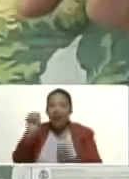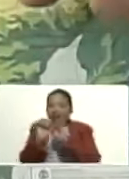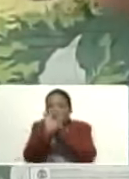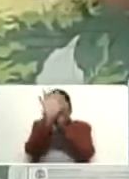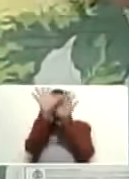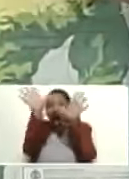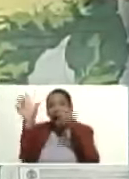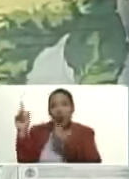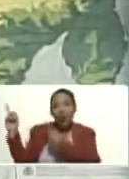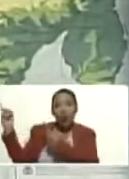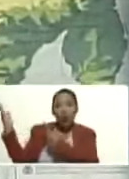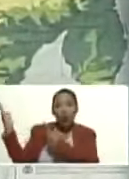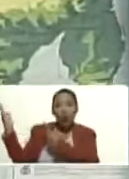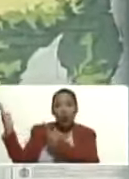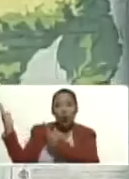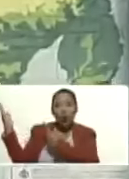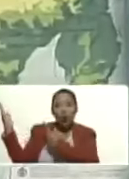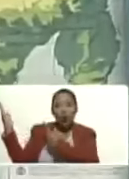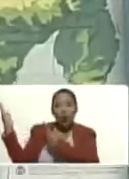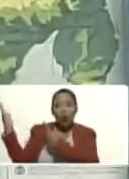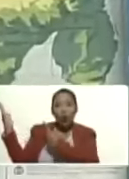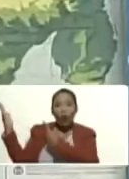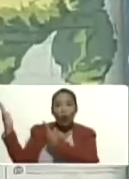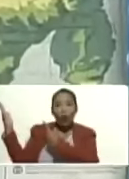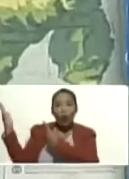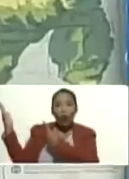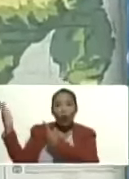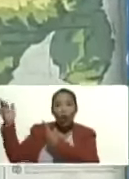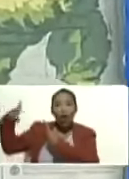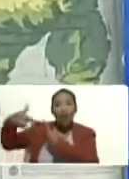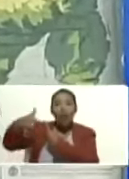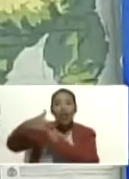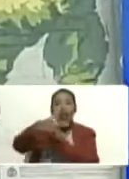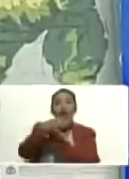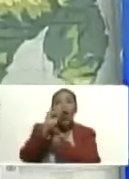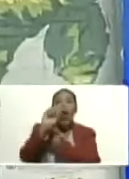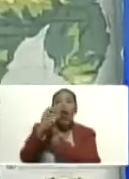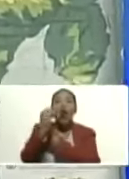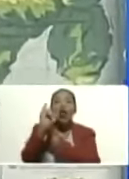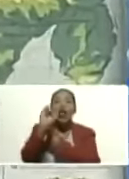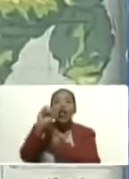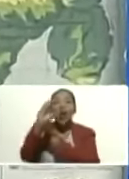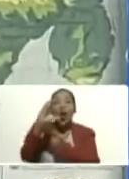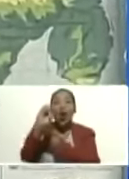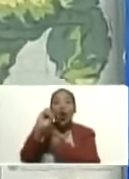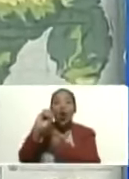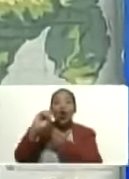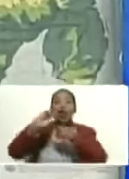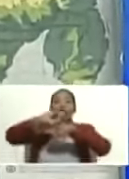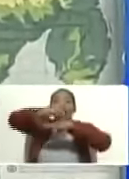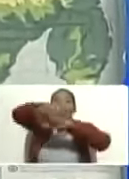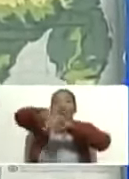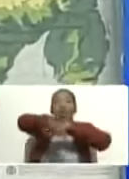el hermoso, frondoso río Orinoco y su delta, el delta de la Macuro.